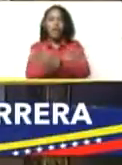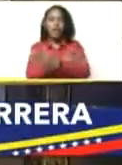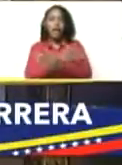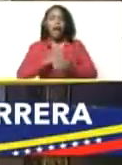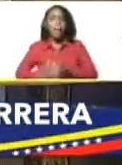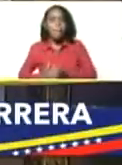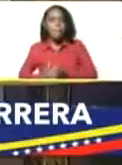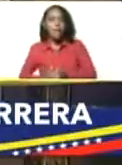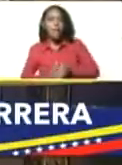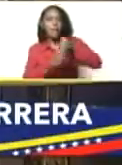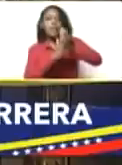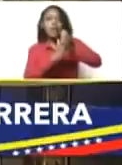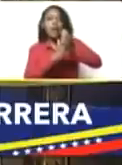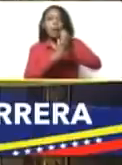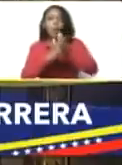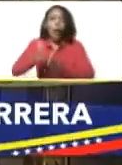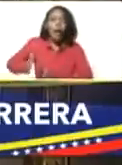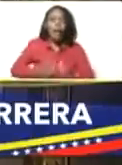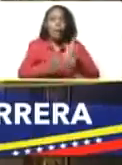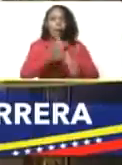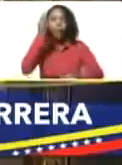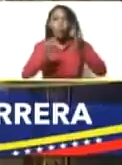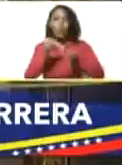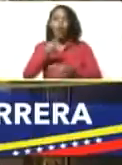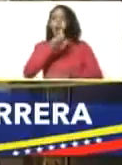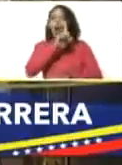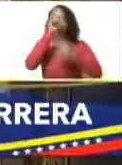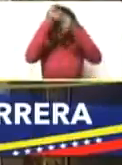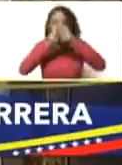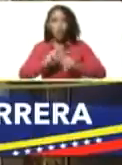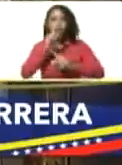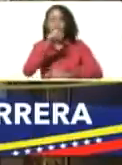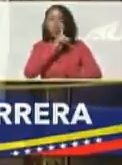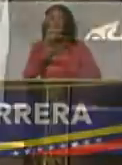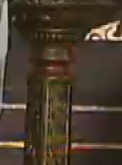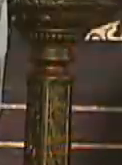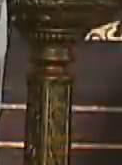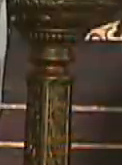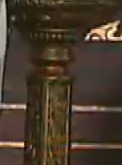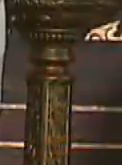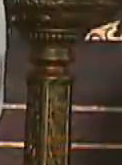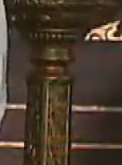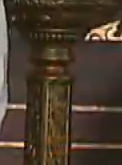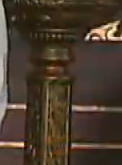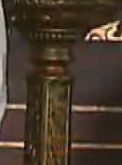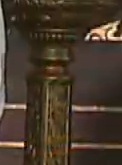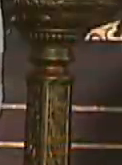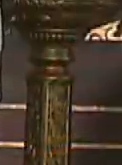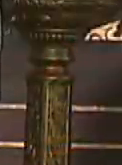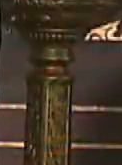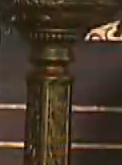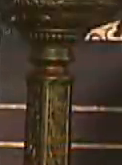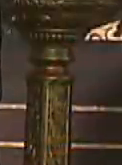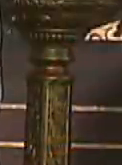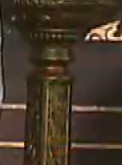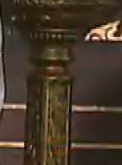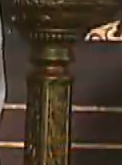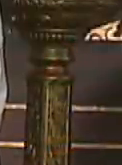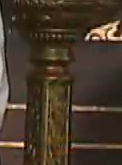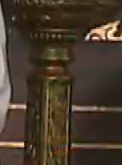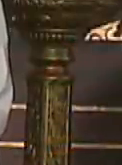sendero justo, por el honor de tu nombre. Todos, acuérdate de mí en tu reino,